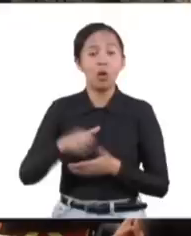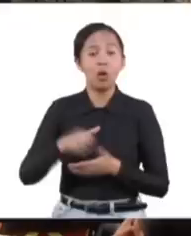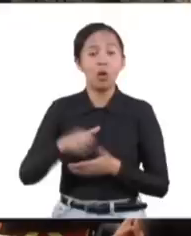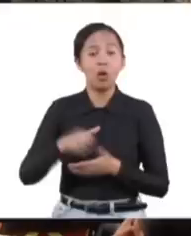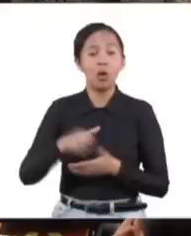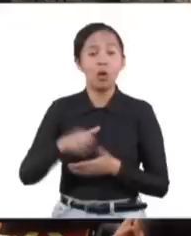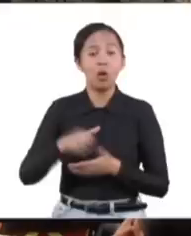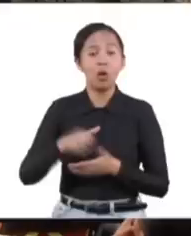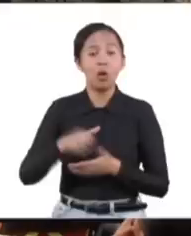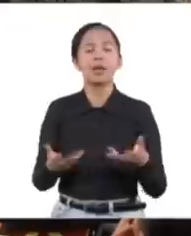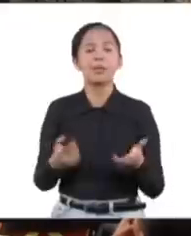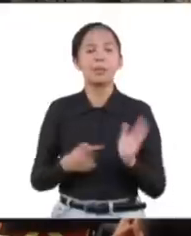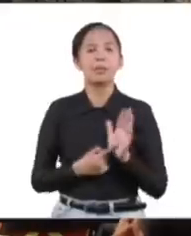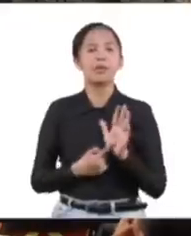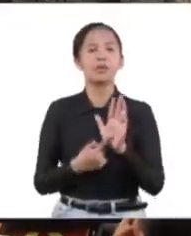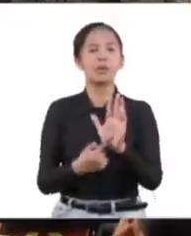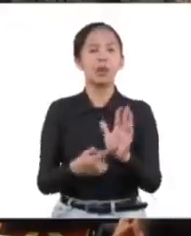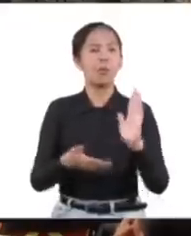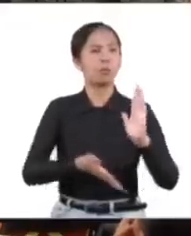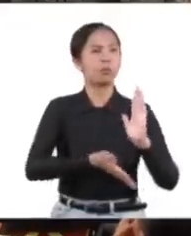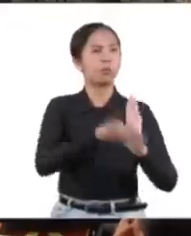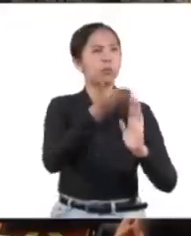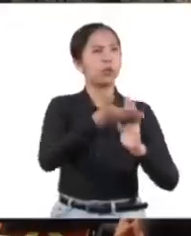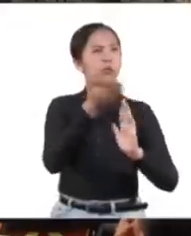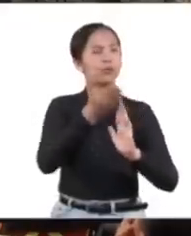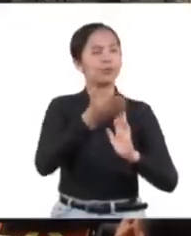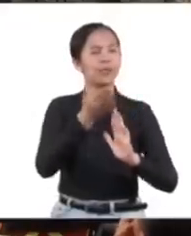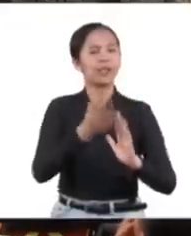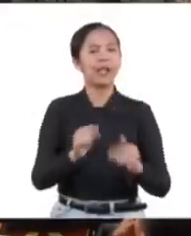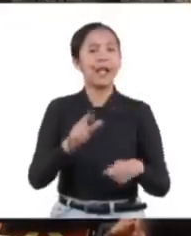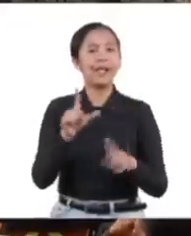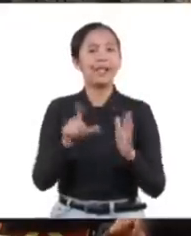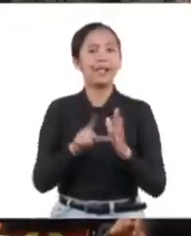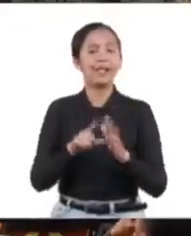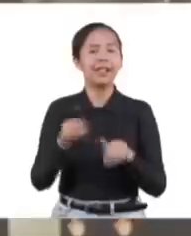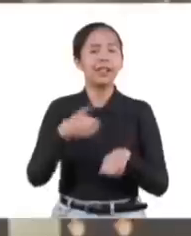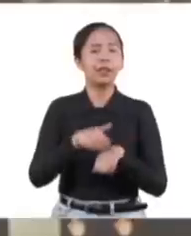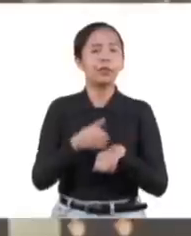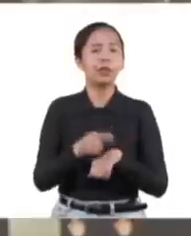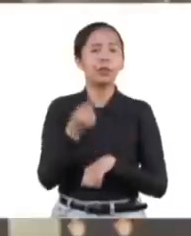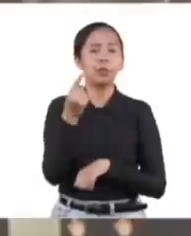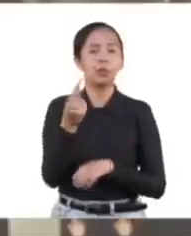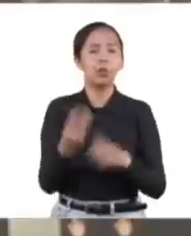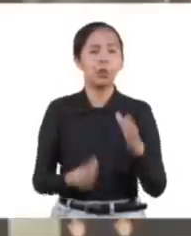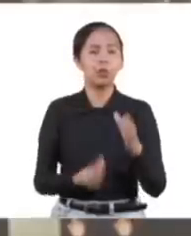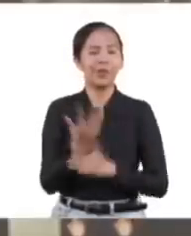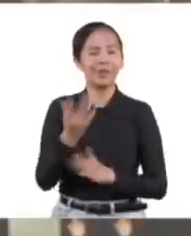Estamos entregando la obra civil de la línea 1, de la nueva línea 1